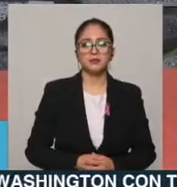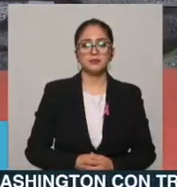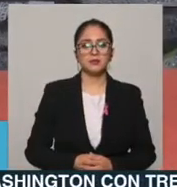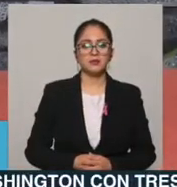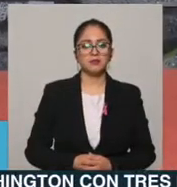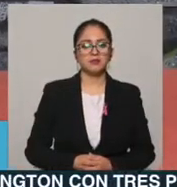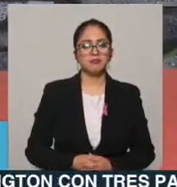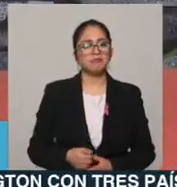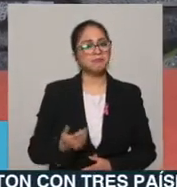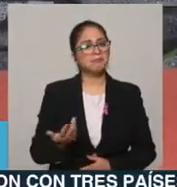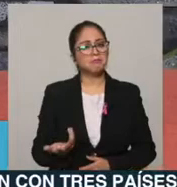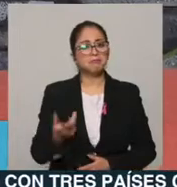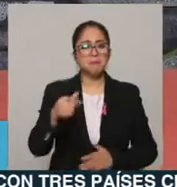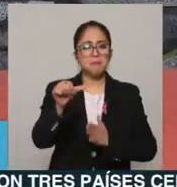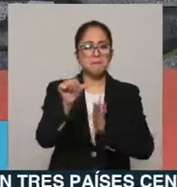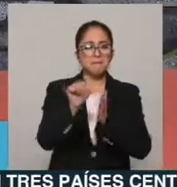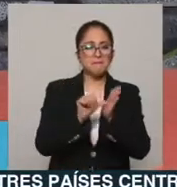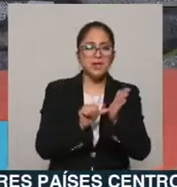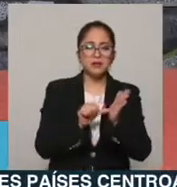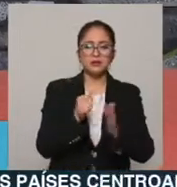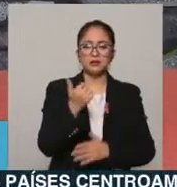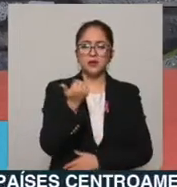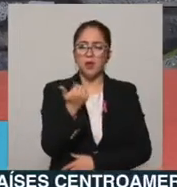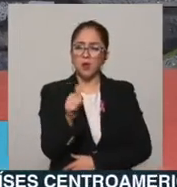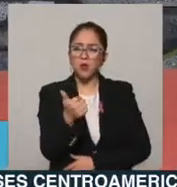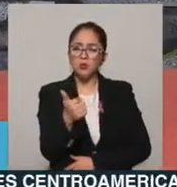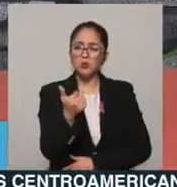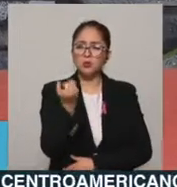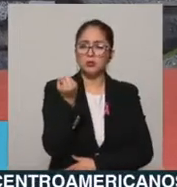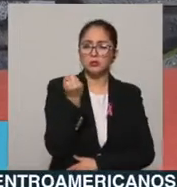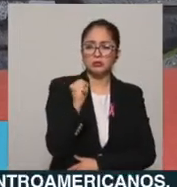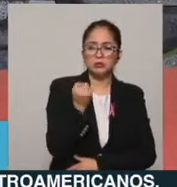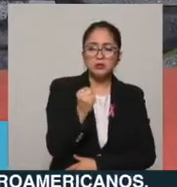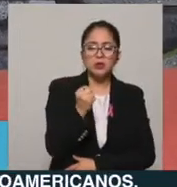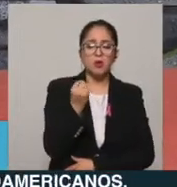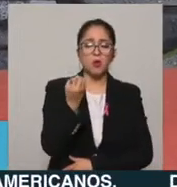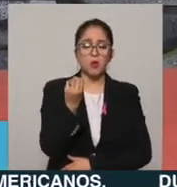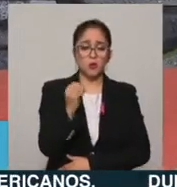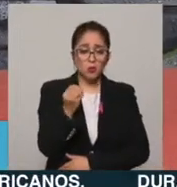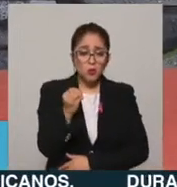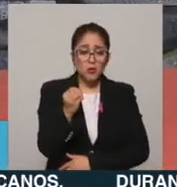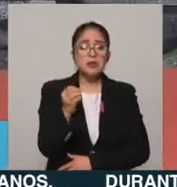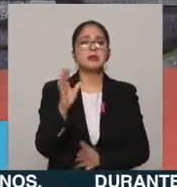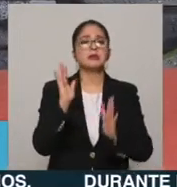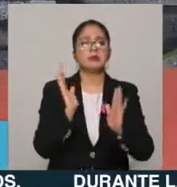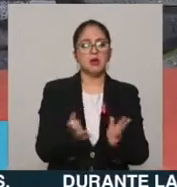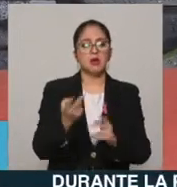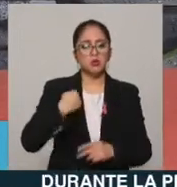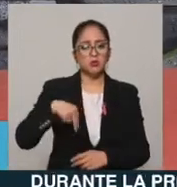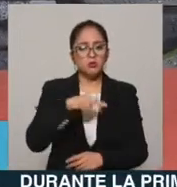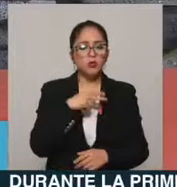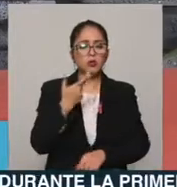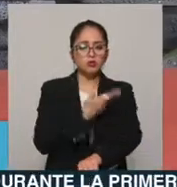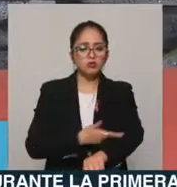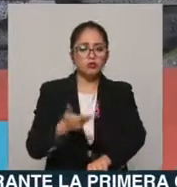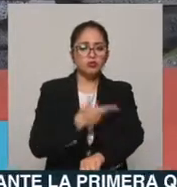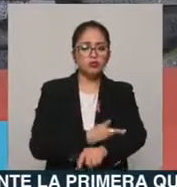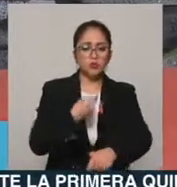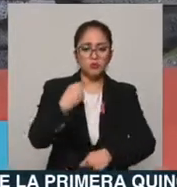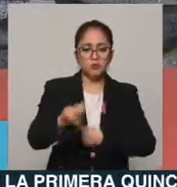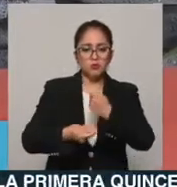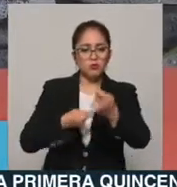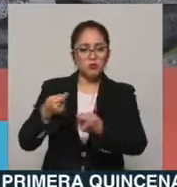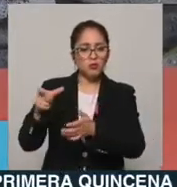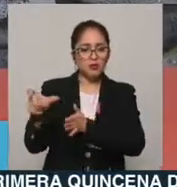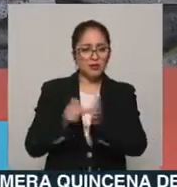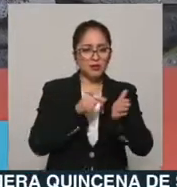Durante los meses de agosto, septiembre y octubre terminamos de colaborar para la entrega de tarjetas. Okay. Quiere decir